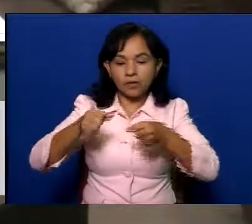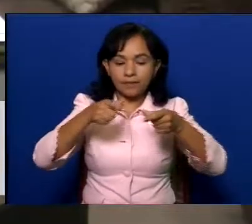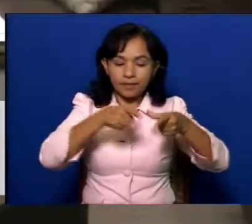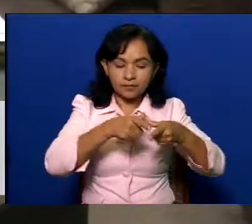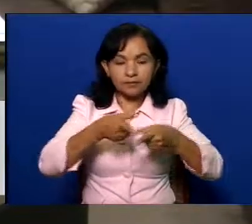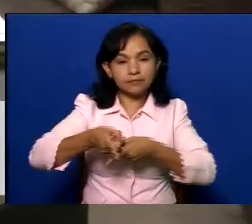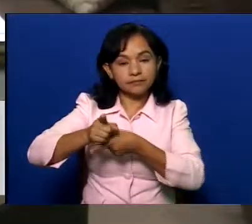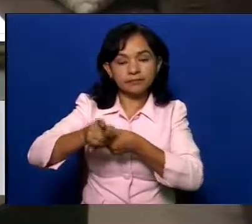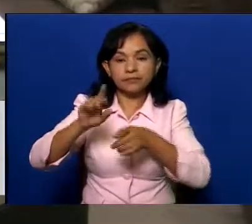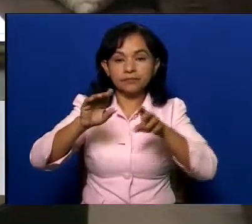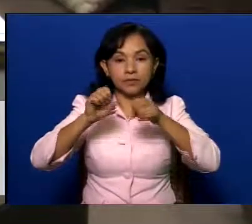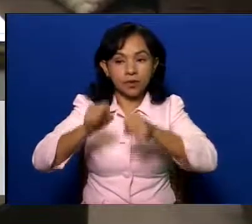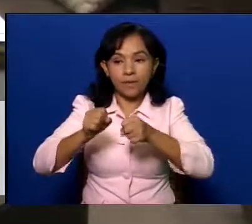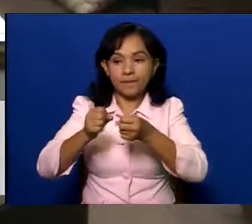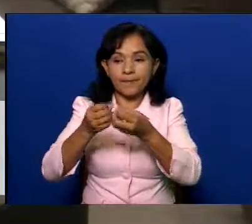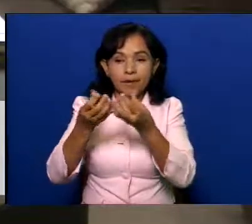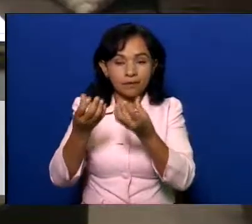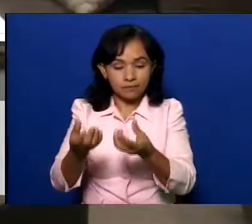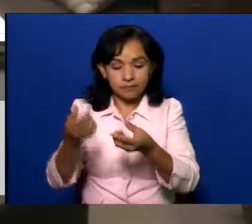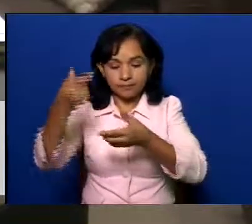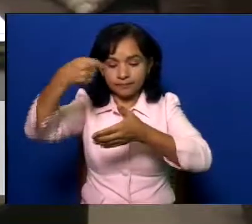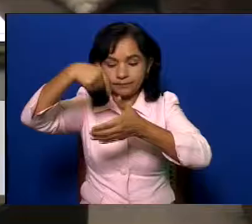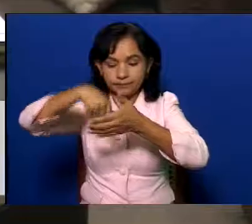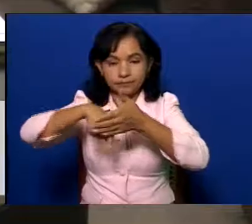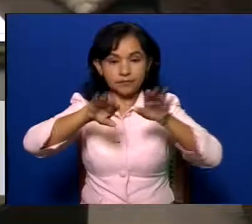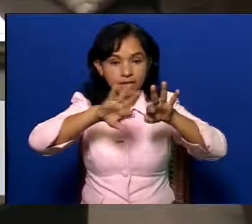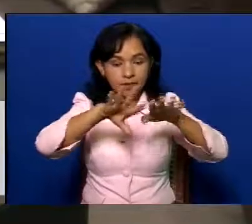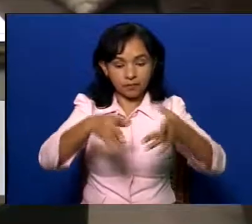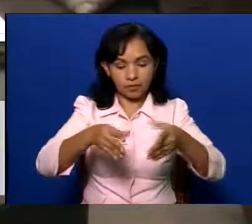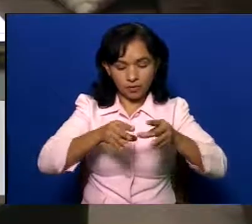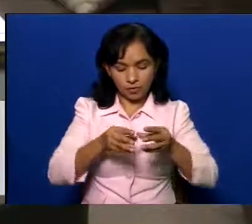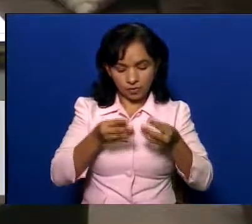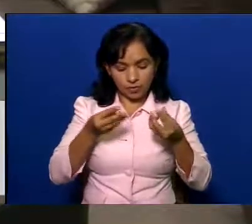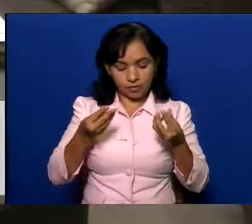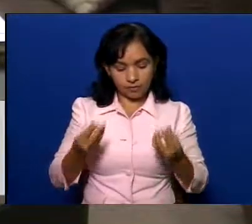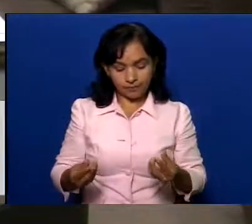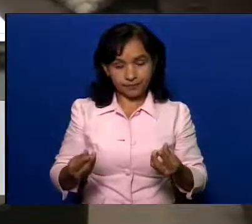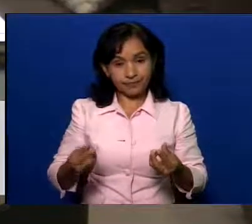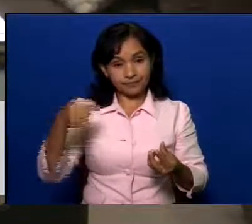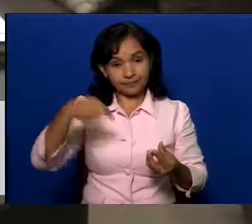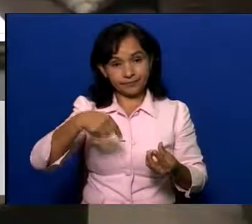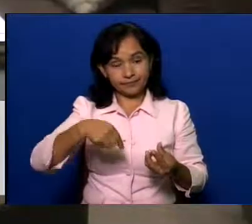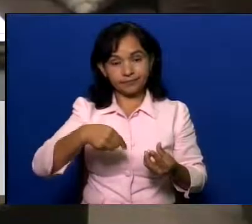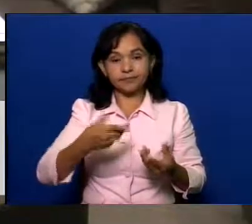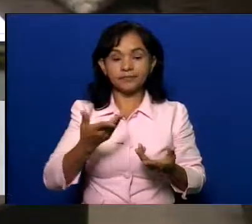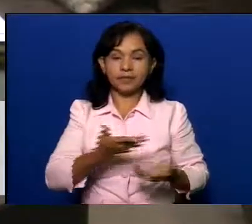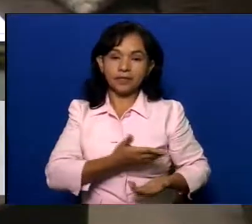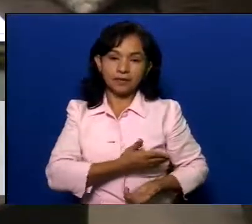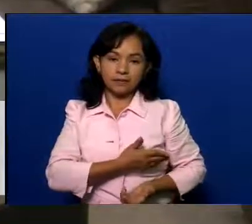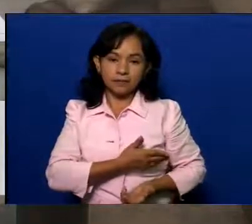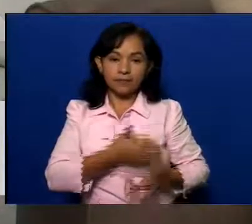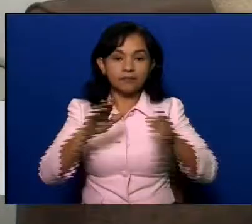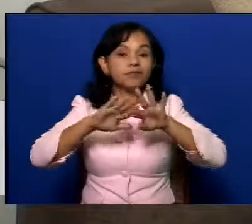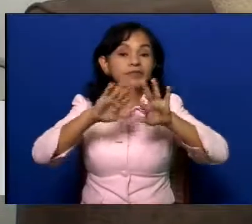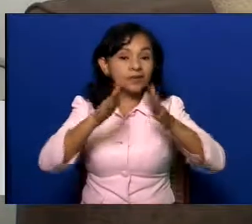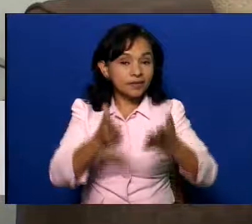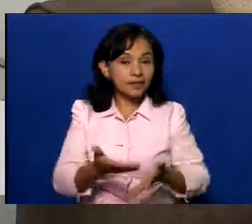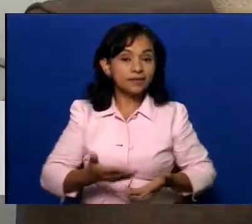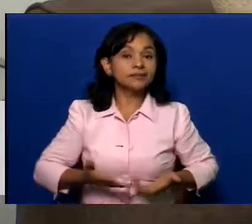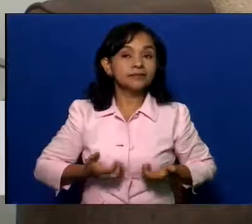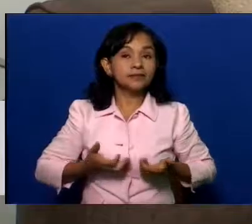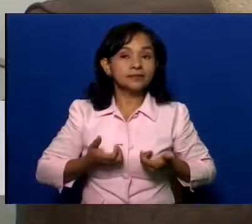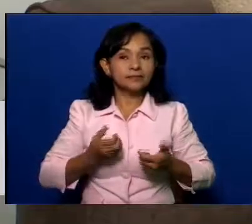la próstata, y en el de la mujer tenemos los cánceres de cervicuterino y el de mama. Ahora, ¿cuál